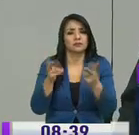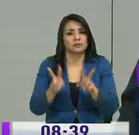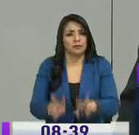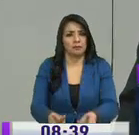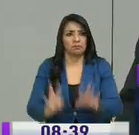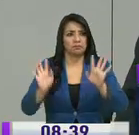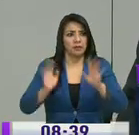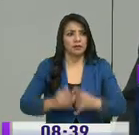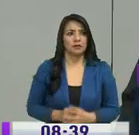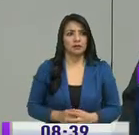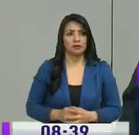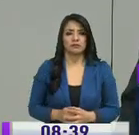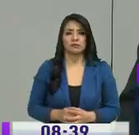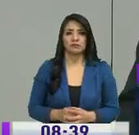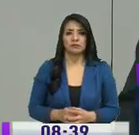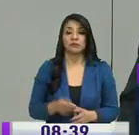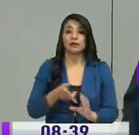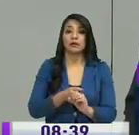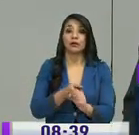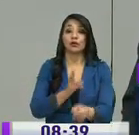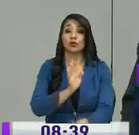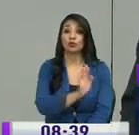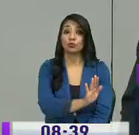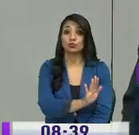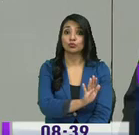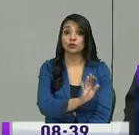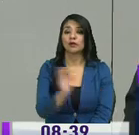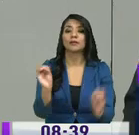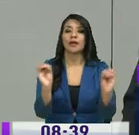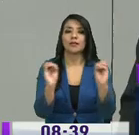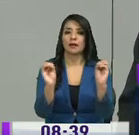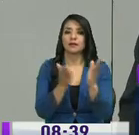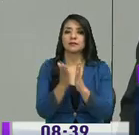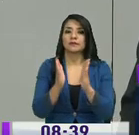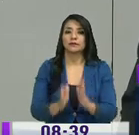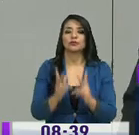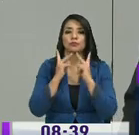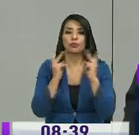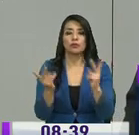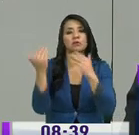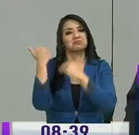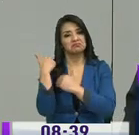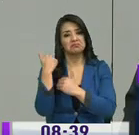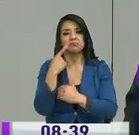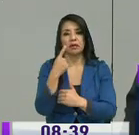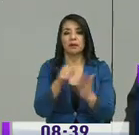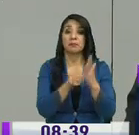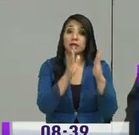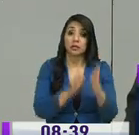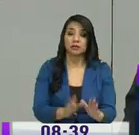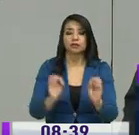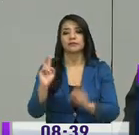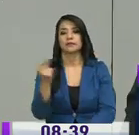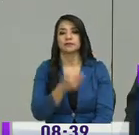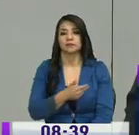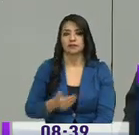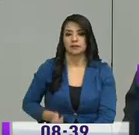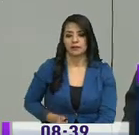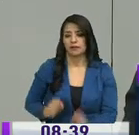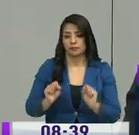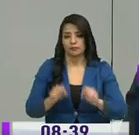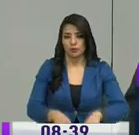cuando no ocurrió la renuncia a su cargo en el servicio público para ocupar el de ministro o el de vicepresidente de la